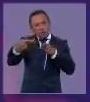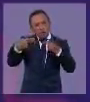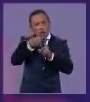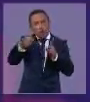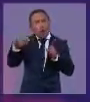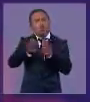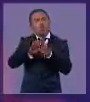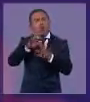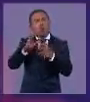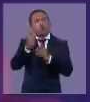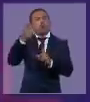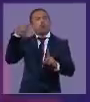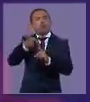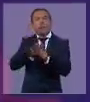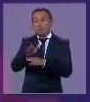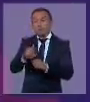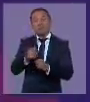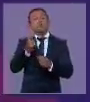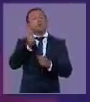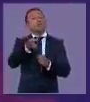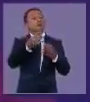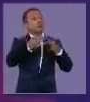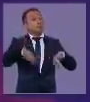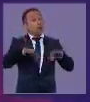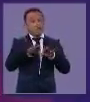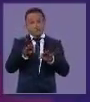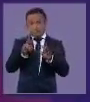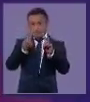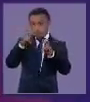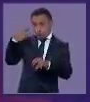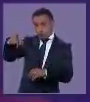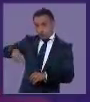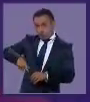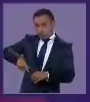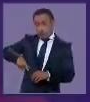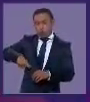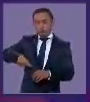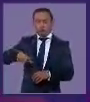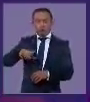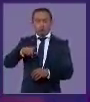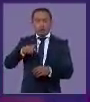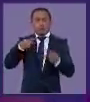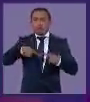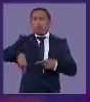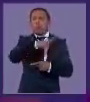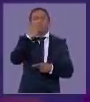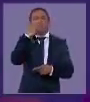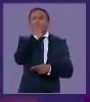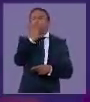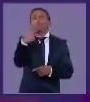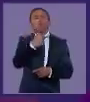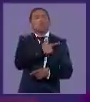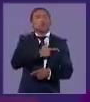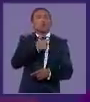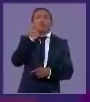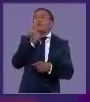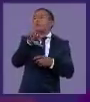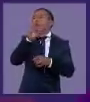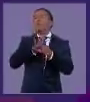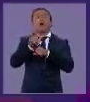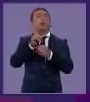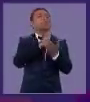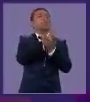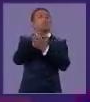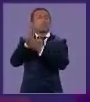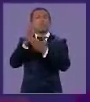El tema de la gente debe ser saber que se puede atender en donde quiera. Tenemos tres grandes sistemas: el Seguro Popular, el